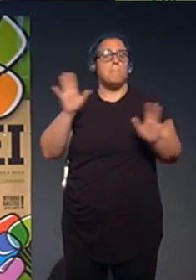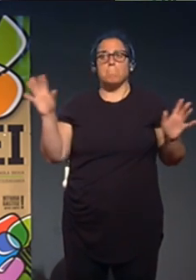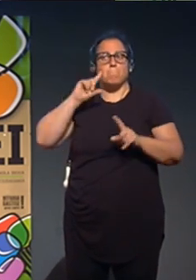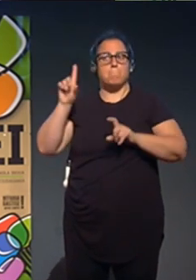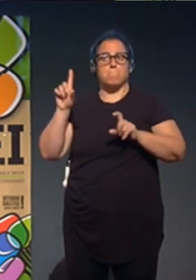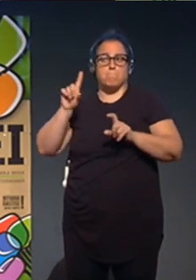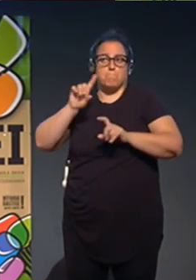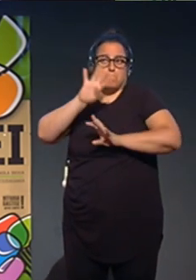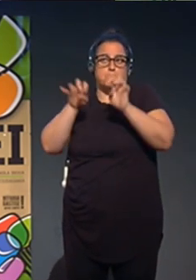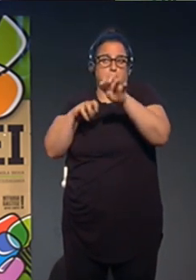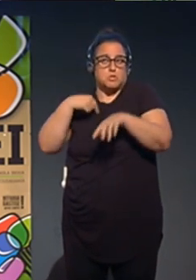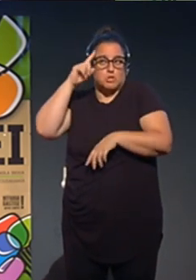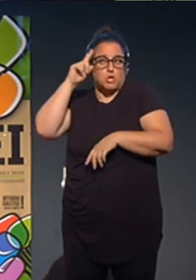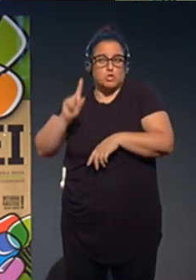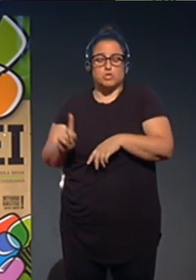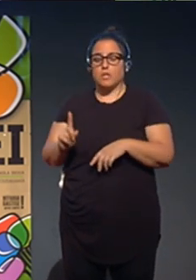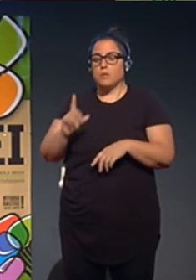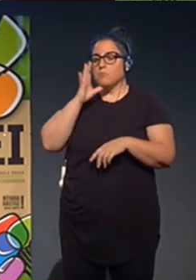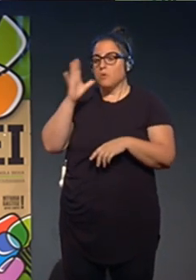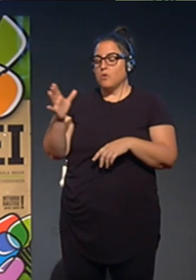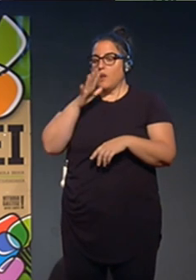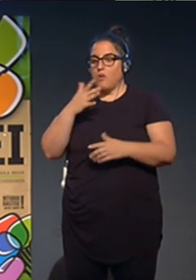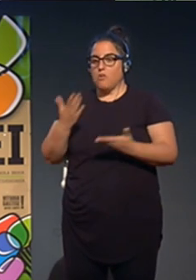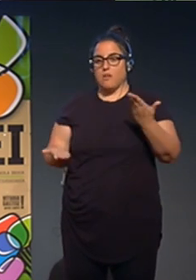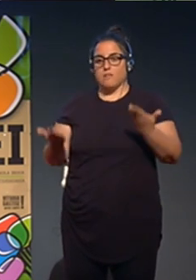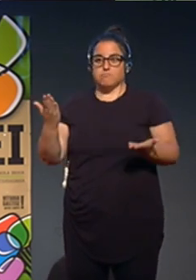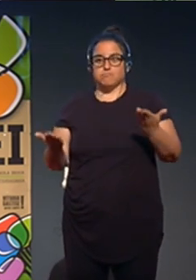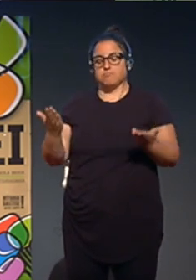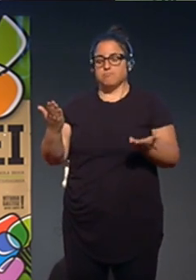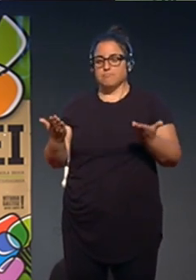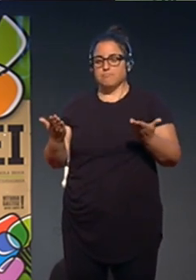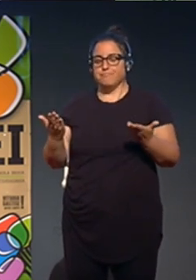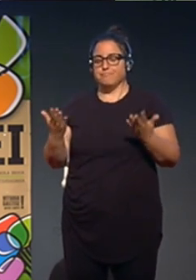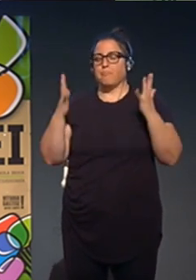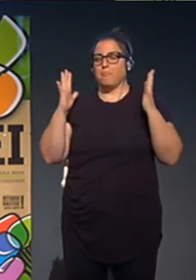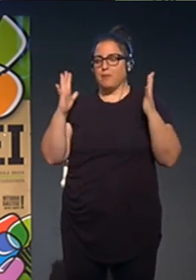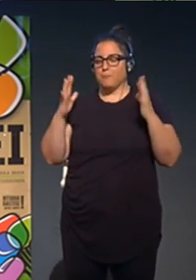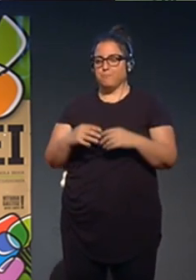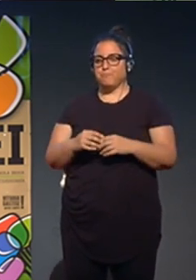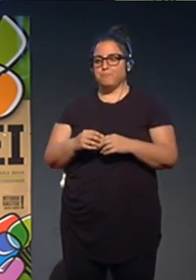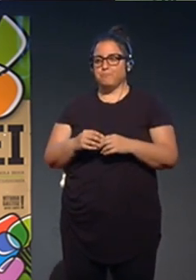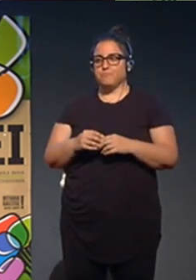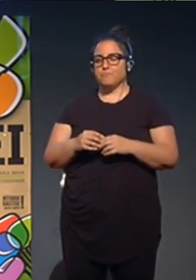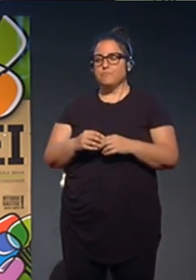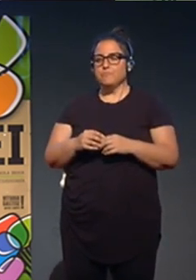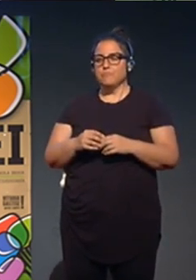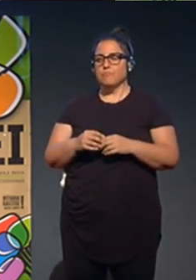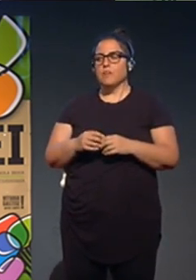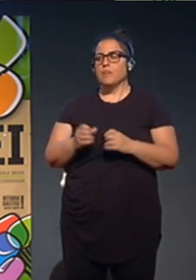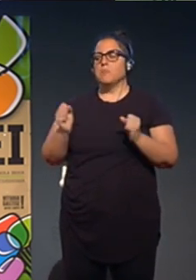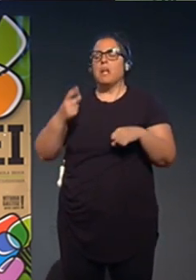decir cuidado tenemos una agricultura en la encrucijada pero clo cuando dic Bueno podemos